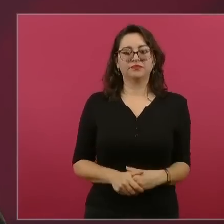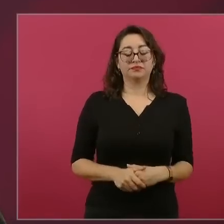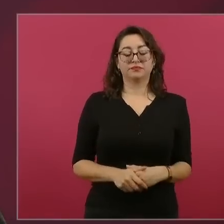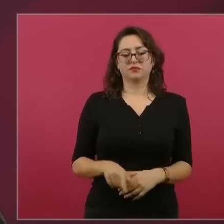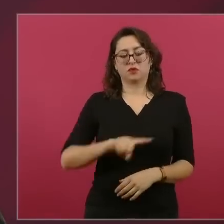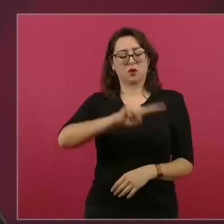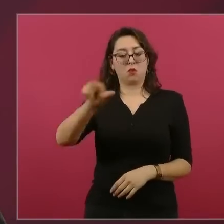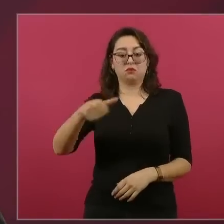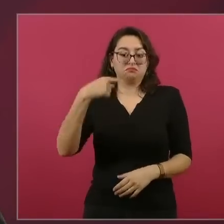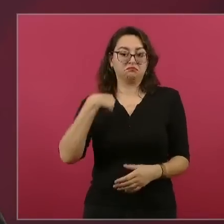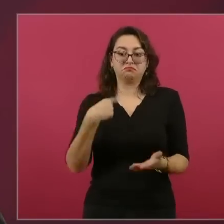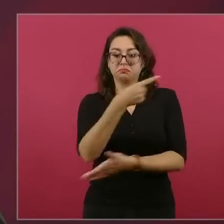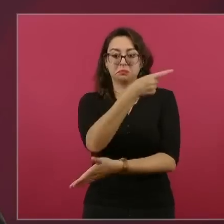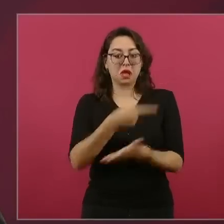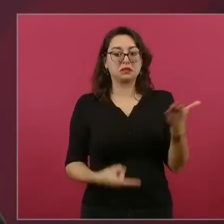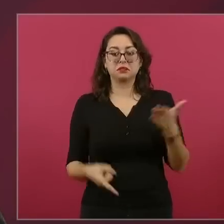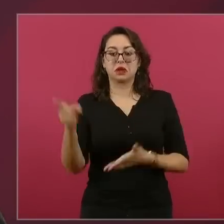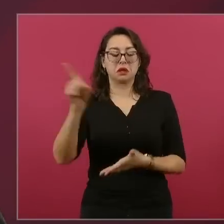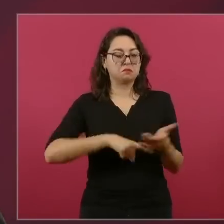100,000 millones.